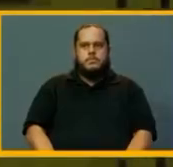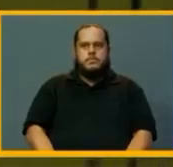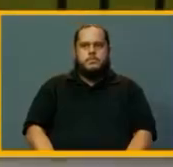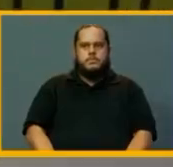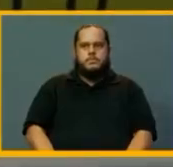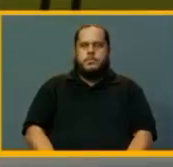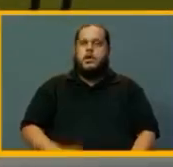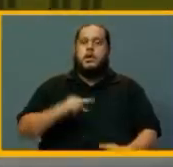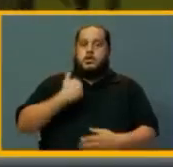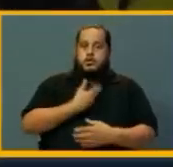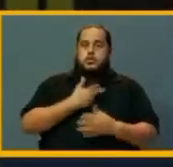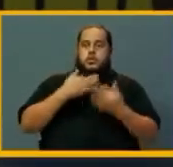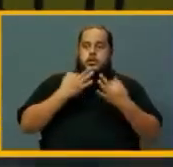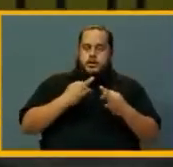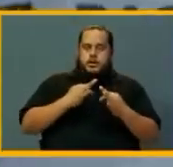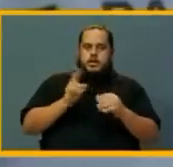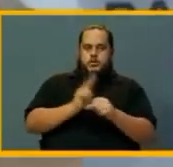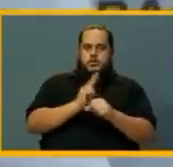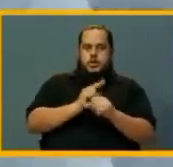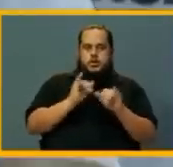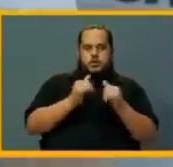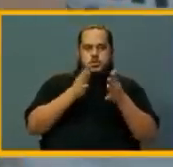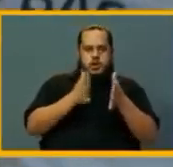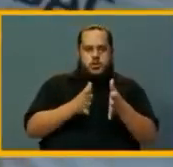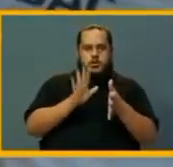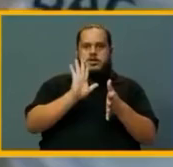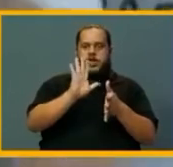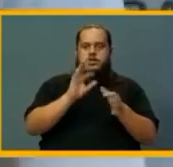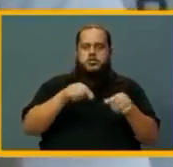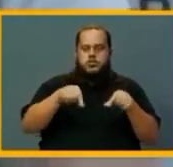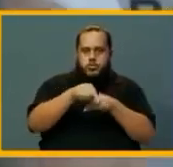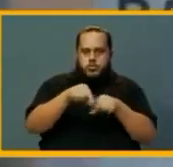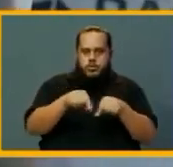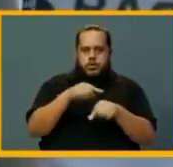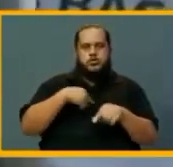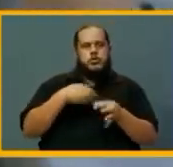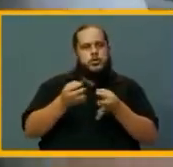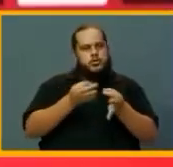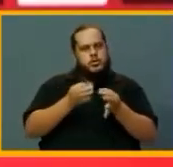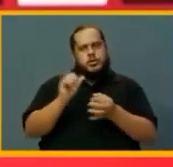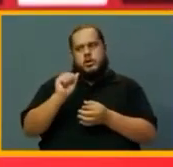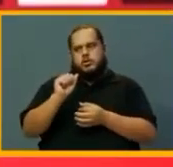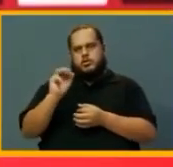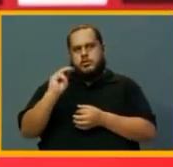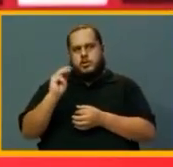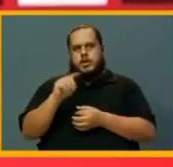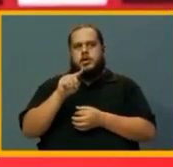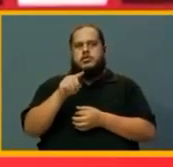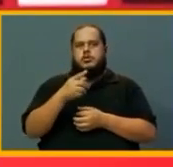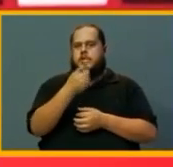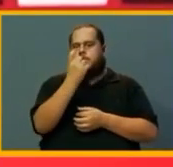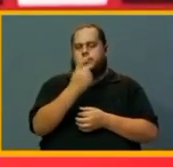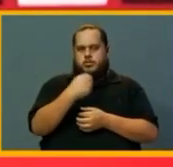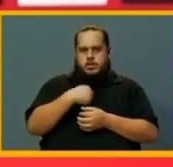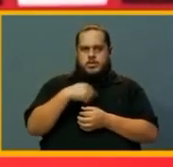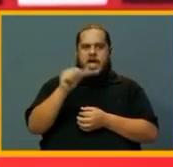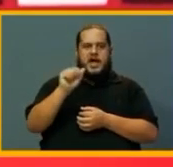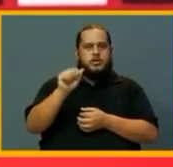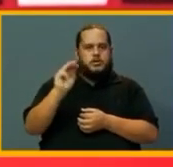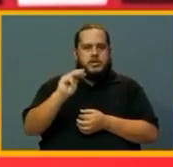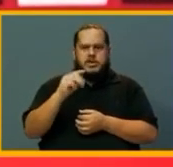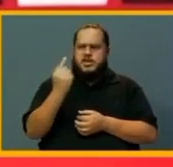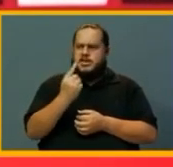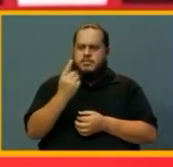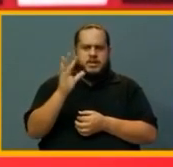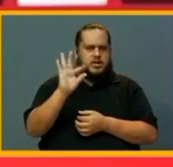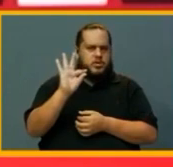Hemos tratado de utilizar los jugadores en su posición y lo expliqué lo de Alonso Martínez. Si usted me lo pregunta, Alonso Martínez siempre ha sido 9, ha